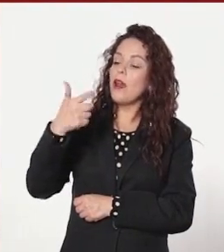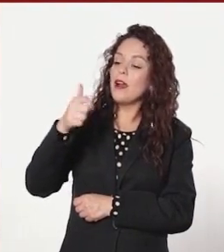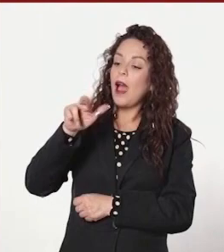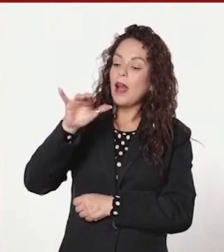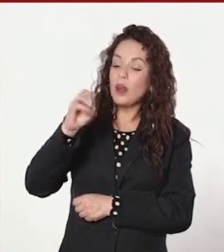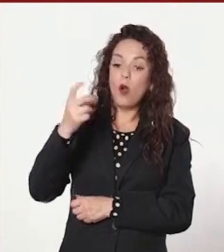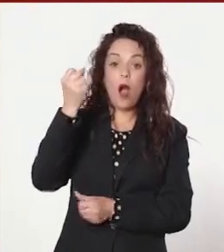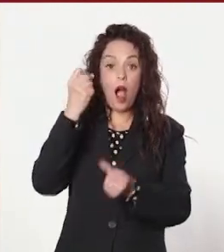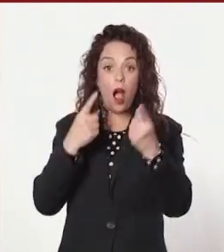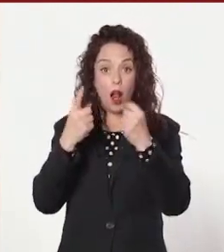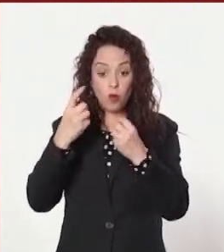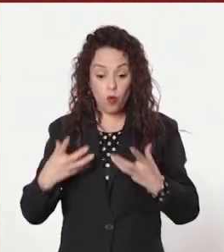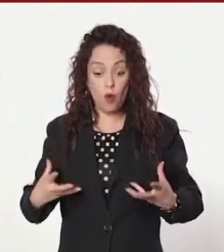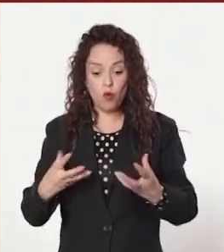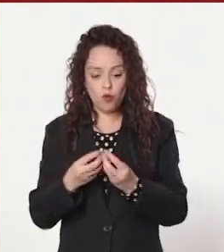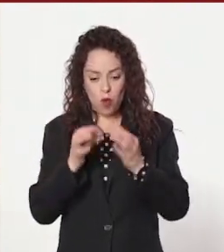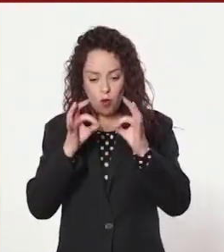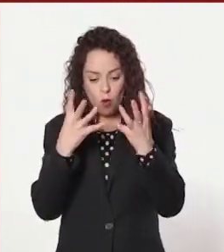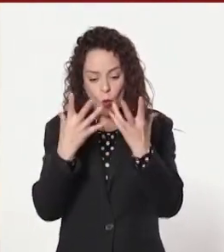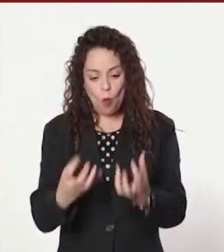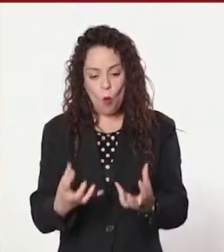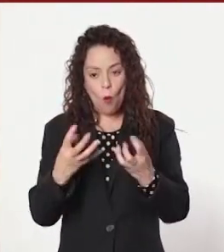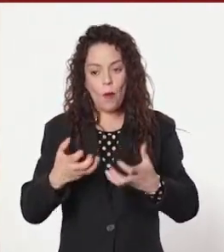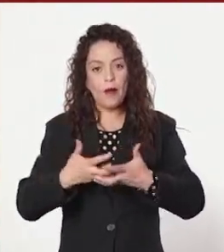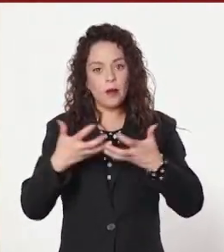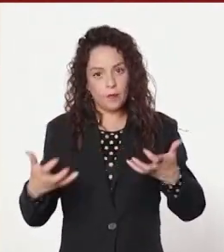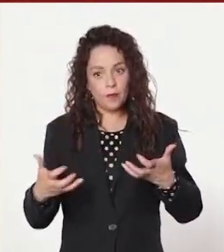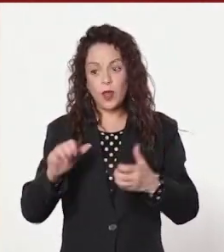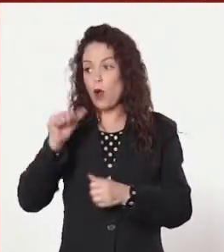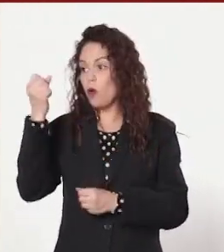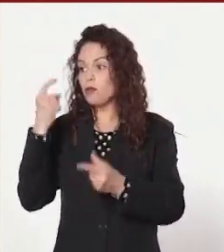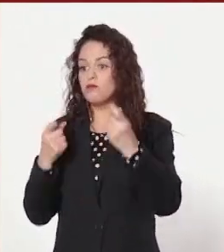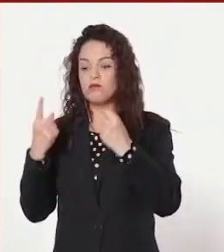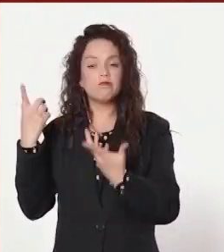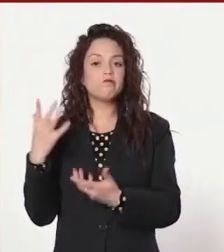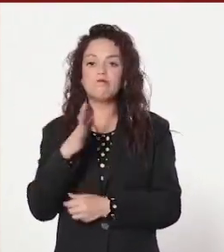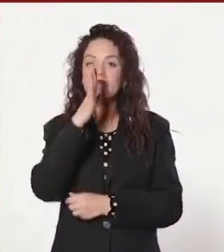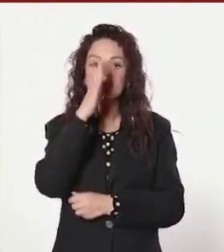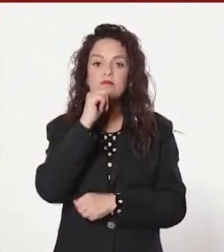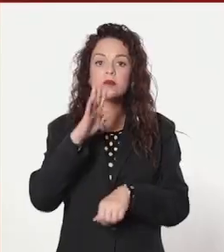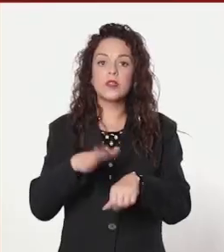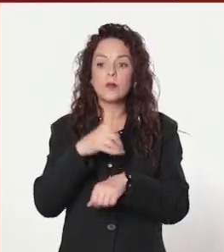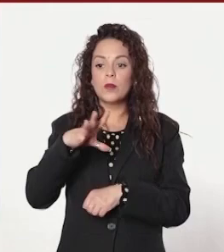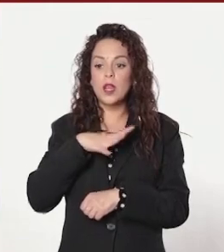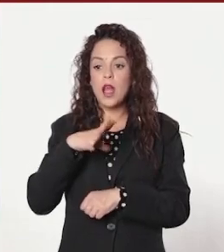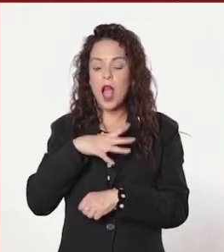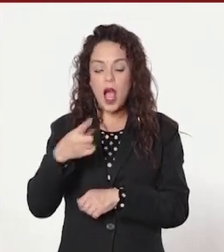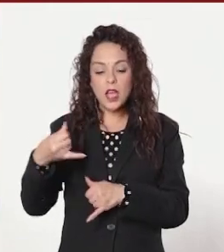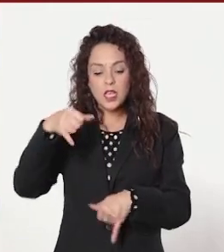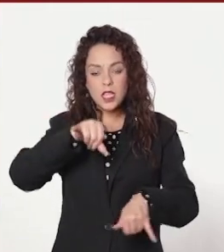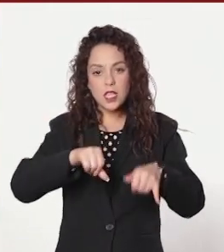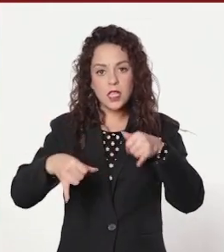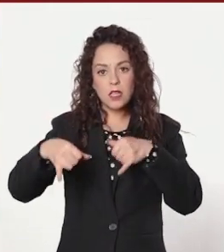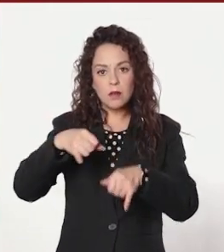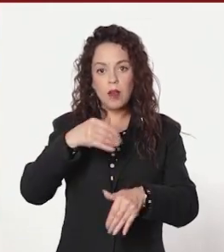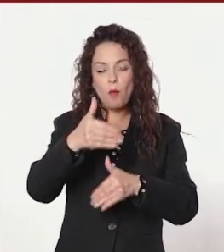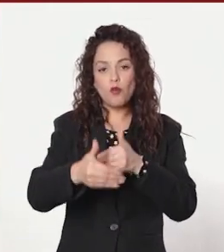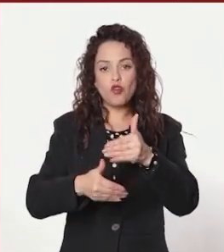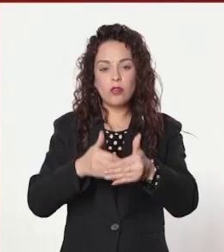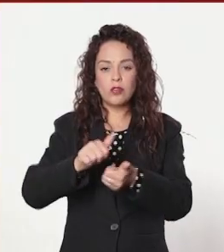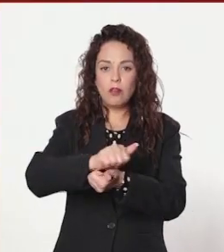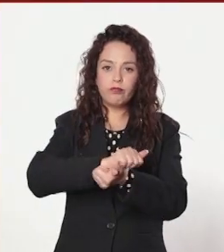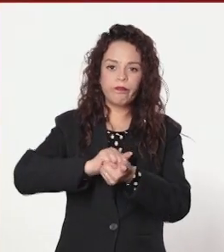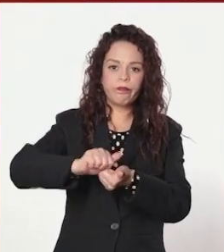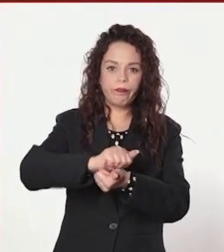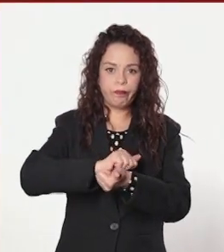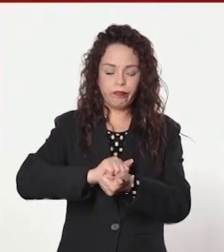la tierra y hay otros que ya no se integran a la tierra por su composición química, por este proceso que llevan químico. Oye,